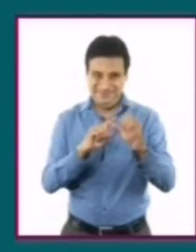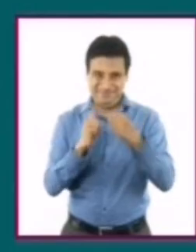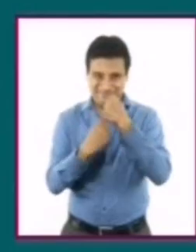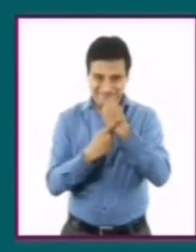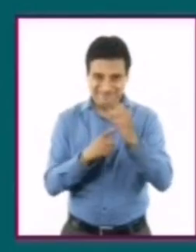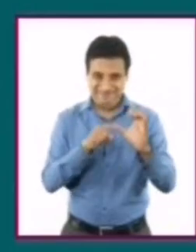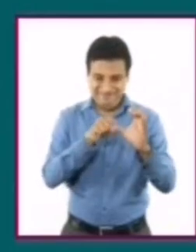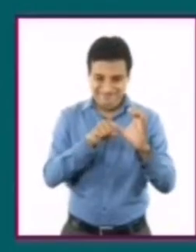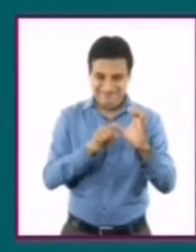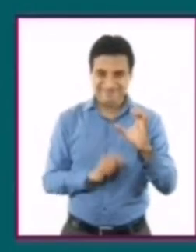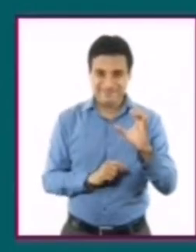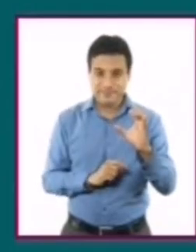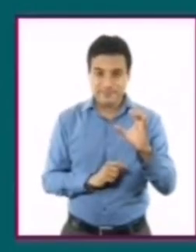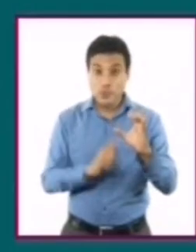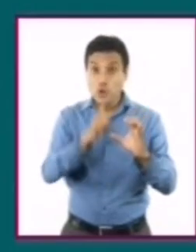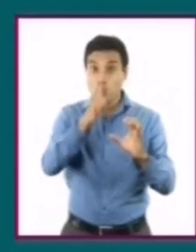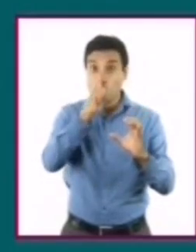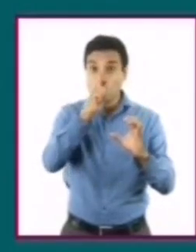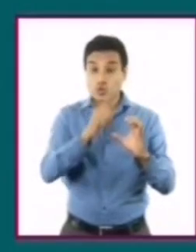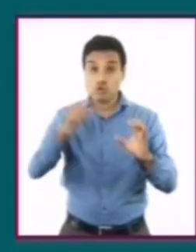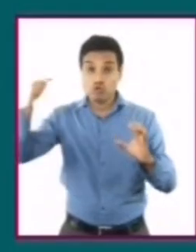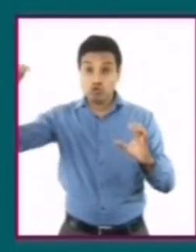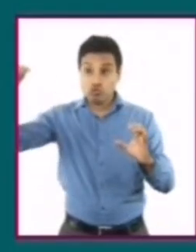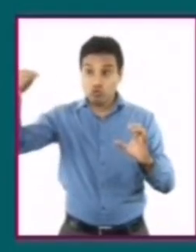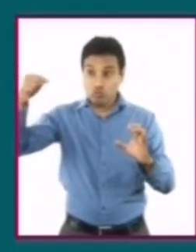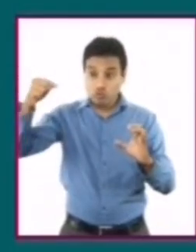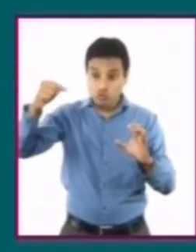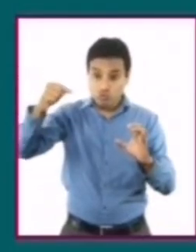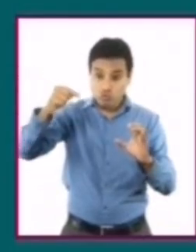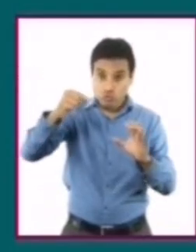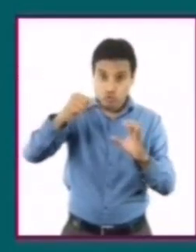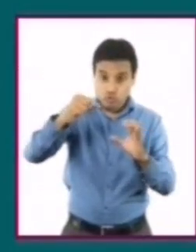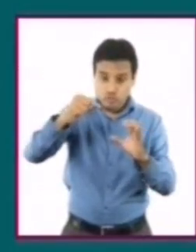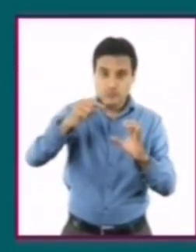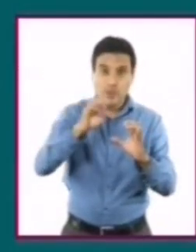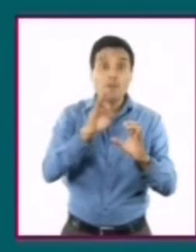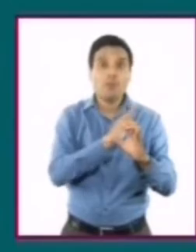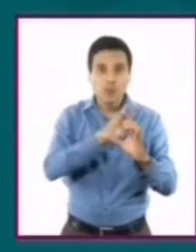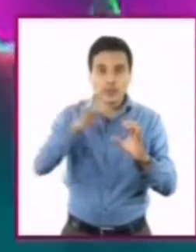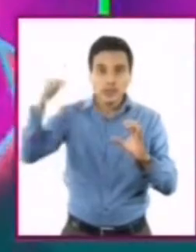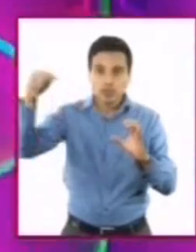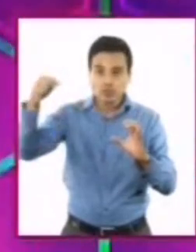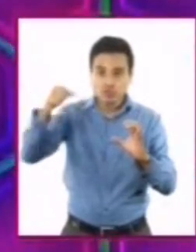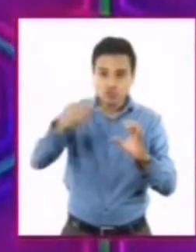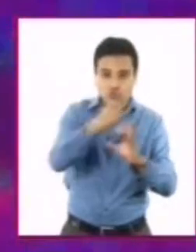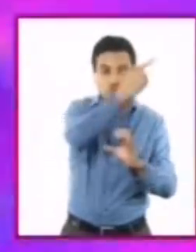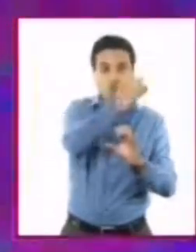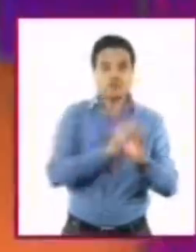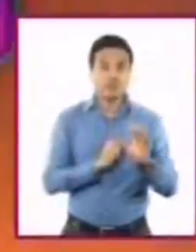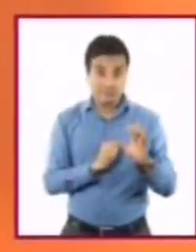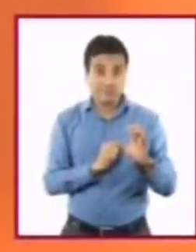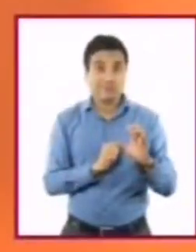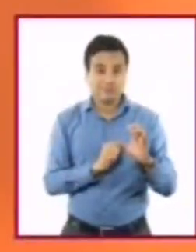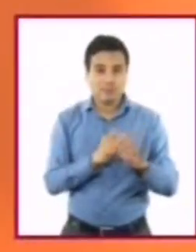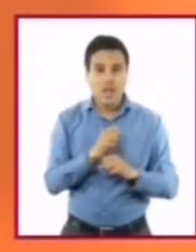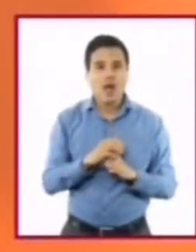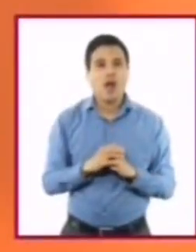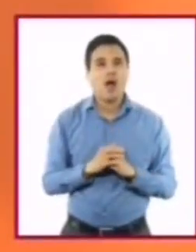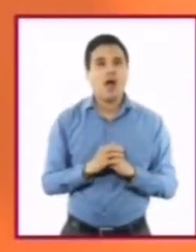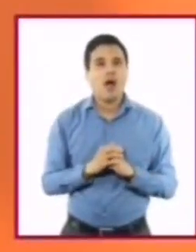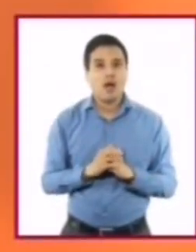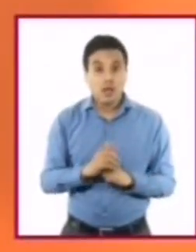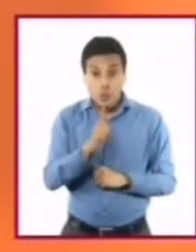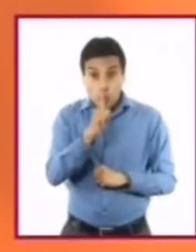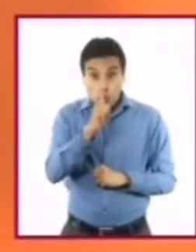la trayectoria que sigue será modificada, siguiendo la curvatura producida por el cuerpo. ¿Es decir, que la luz